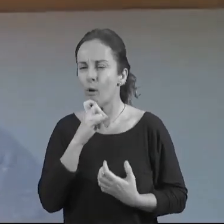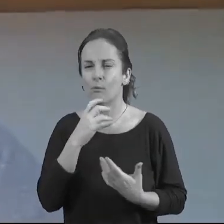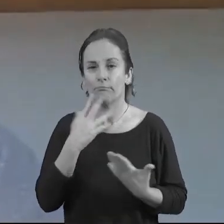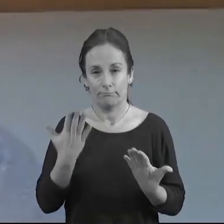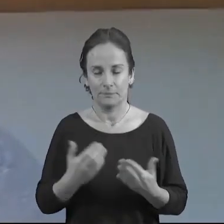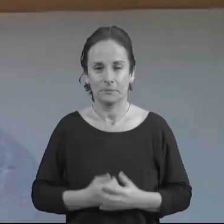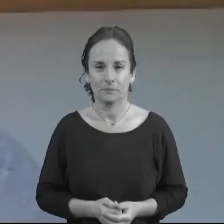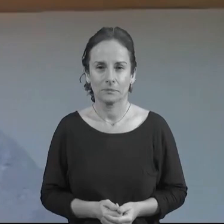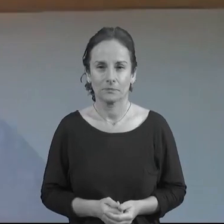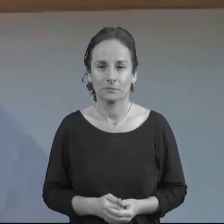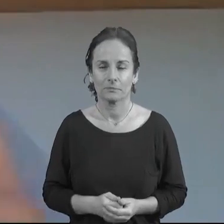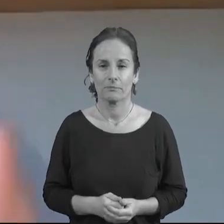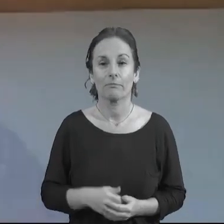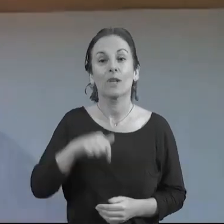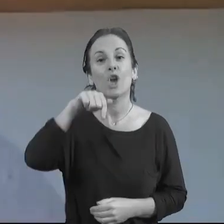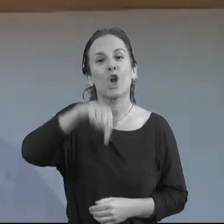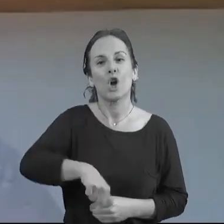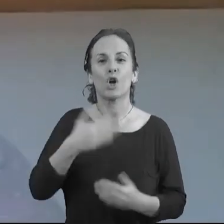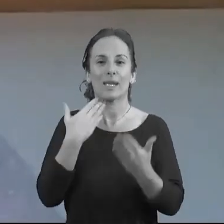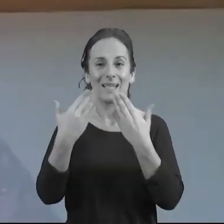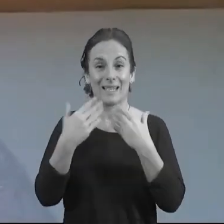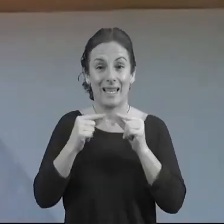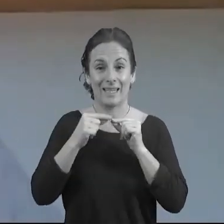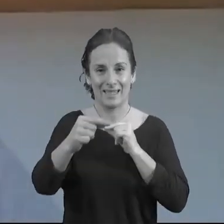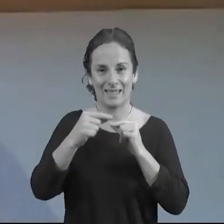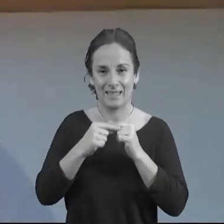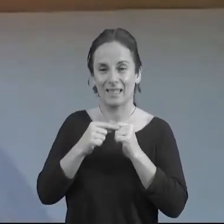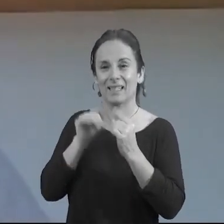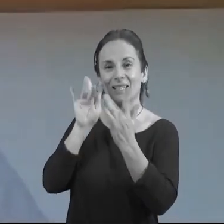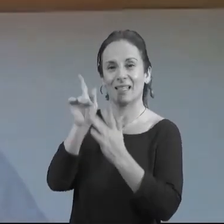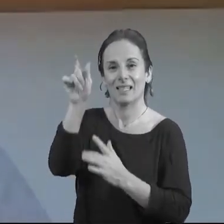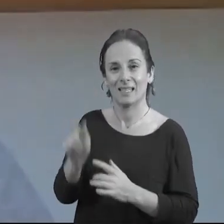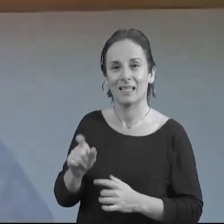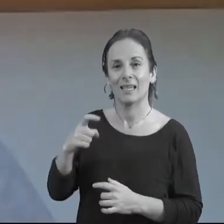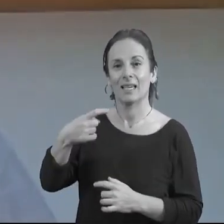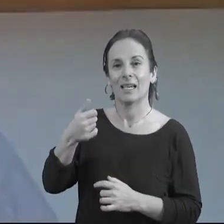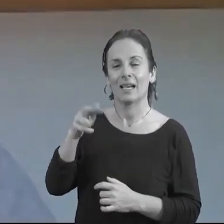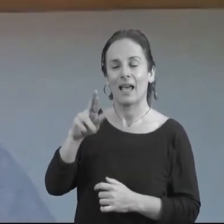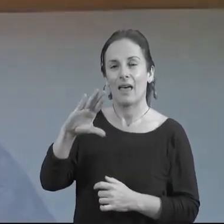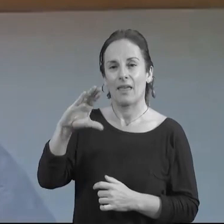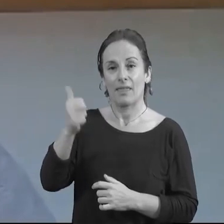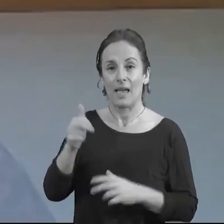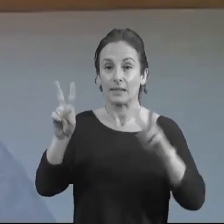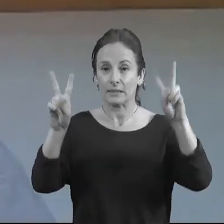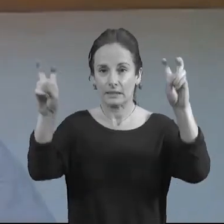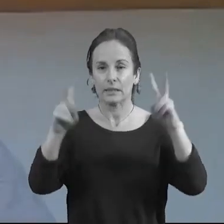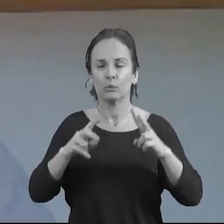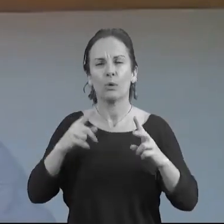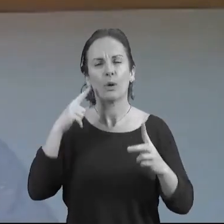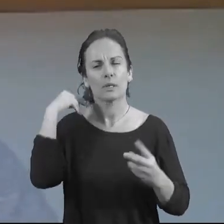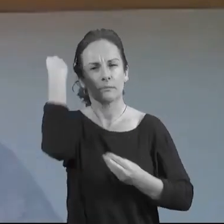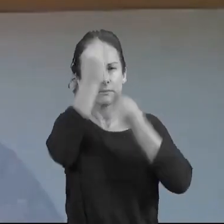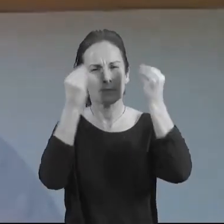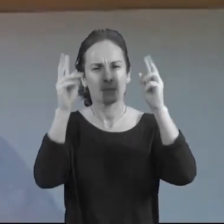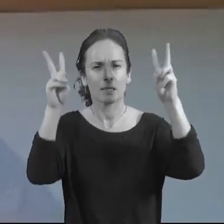Bé, avui la conversa en línia que mantindrem amb Ana Gracia es títol «Sa vueltas con la invisibilidad lesbiana».